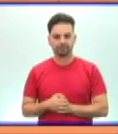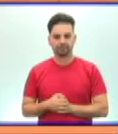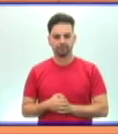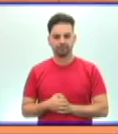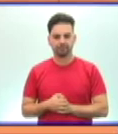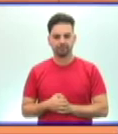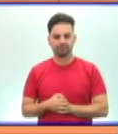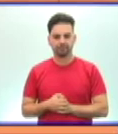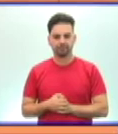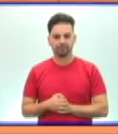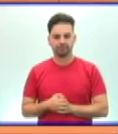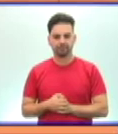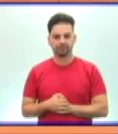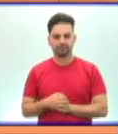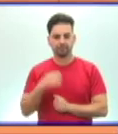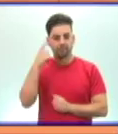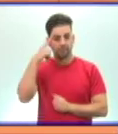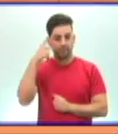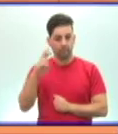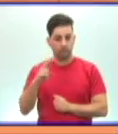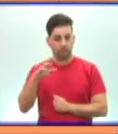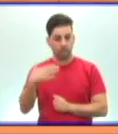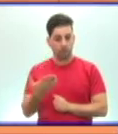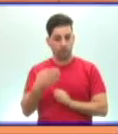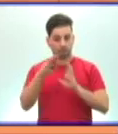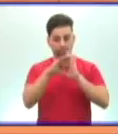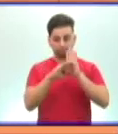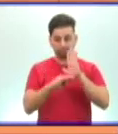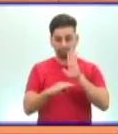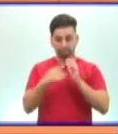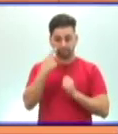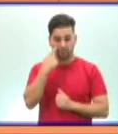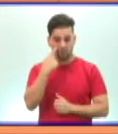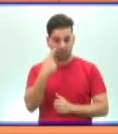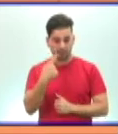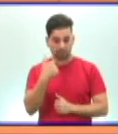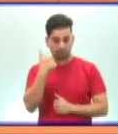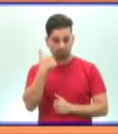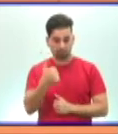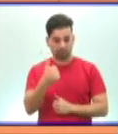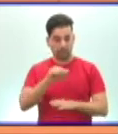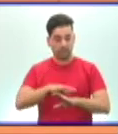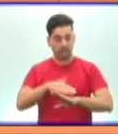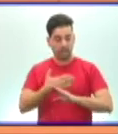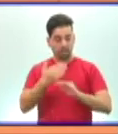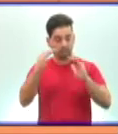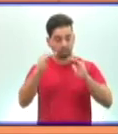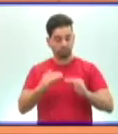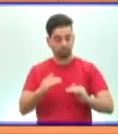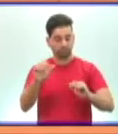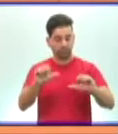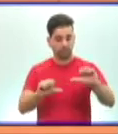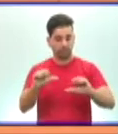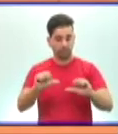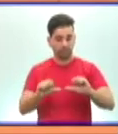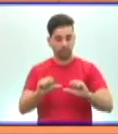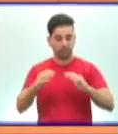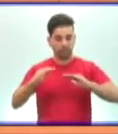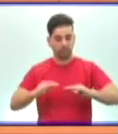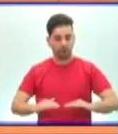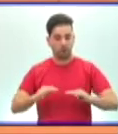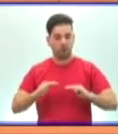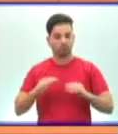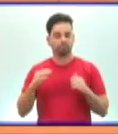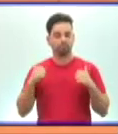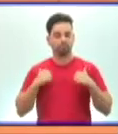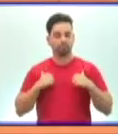para hacer una correcta observación y que después, por supuesto, podamos desarrollar la experimentación y la excursión adecuadamente.